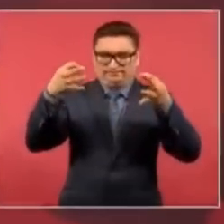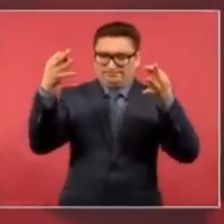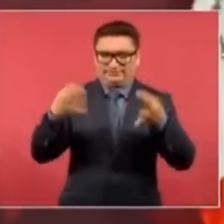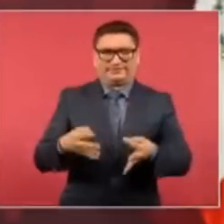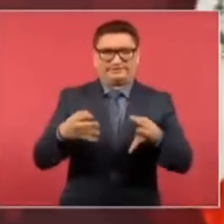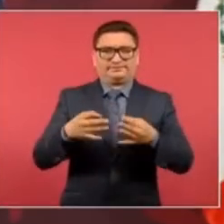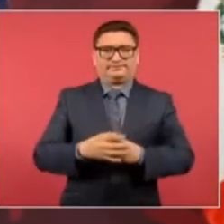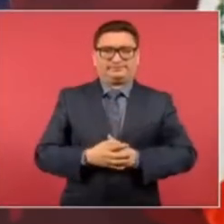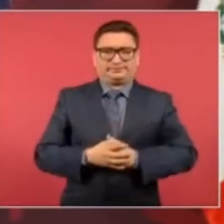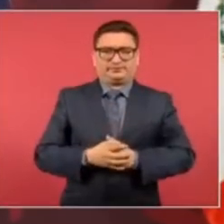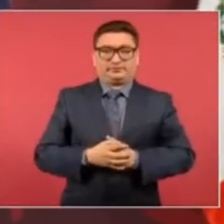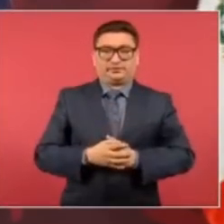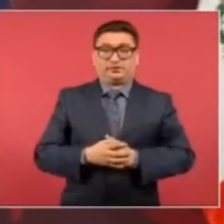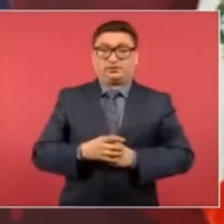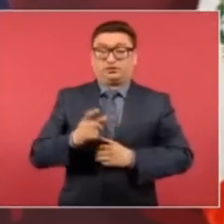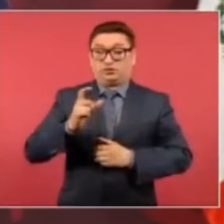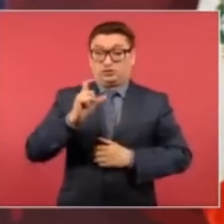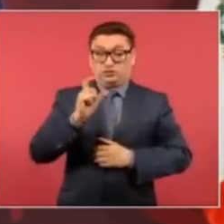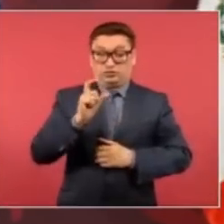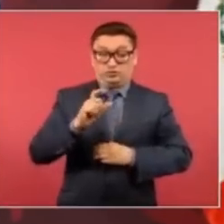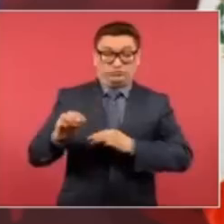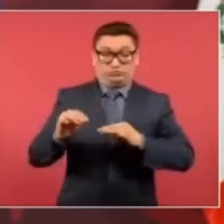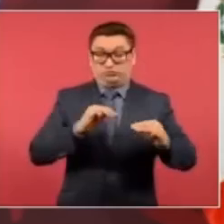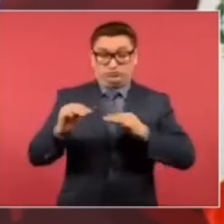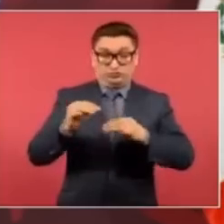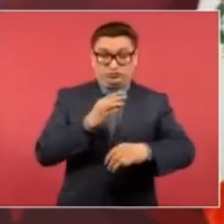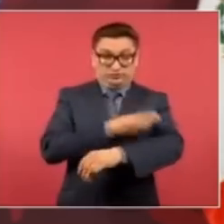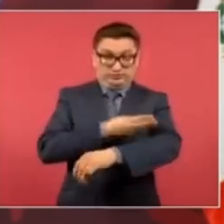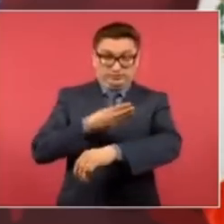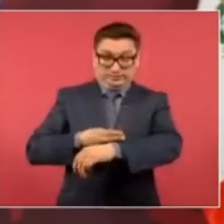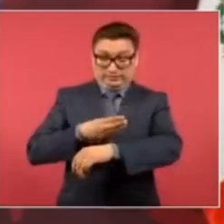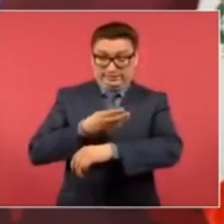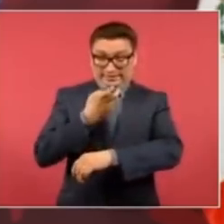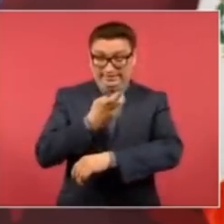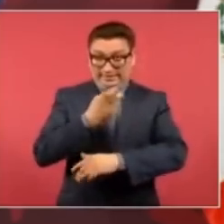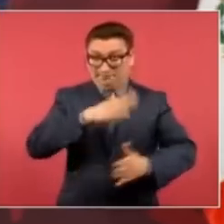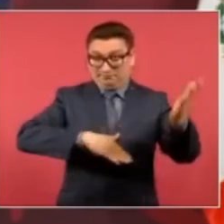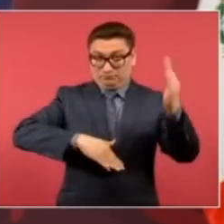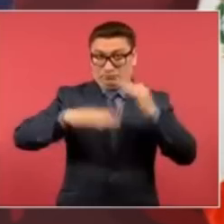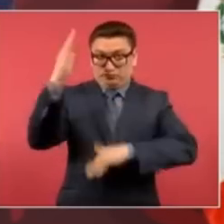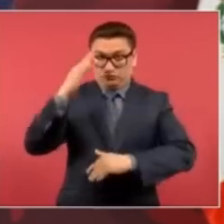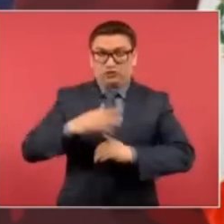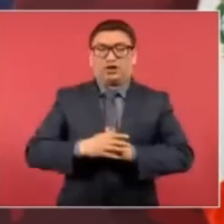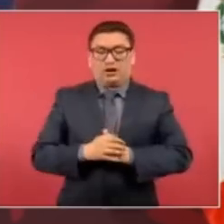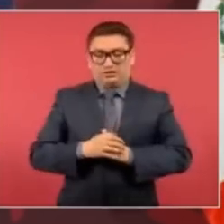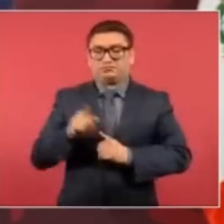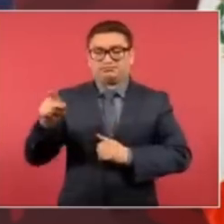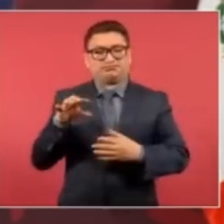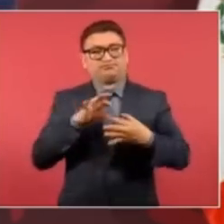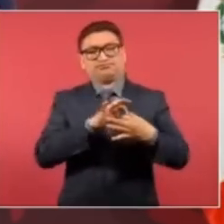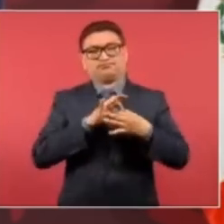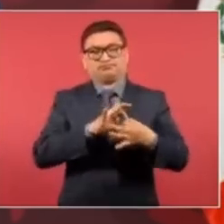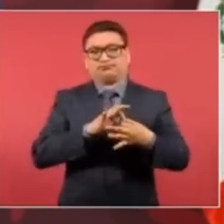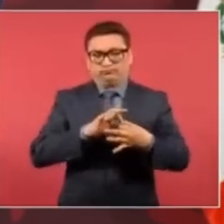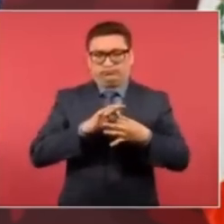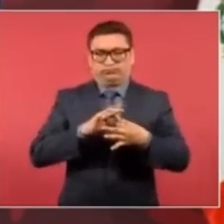que cuando triunfa el movimiento maderista mantenía muy buena relación